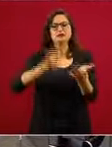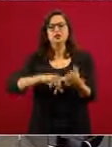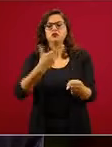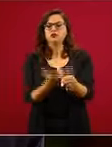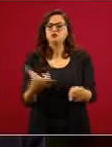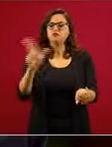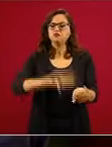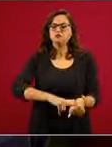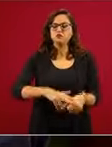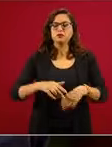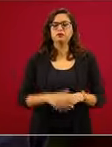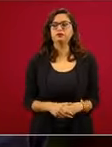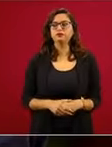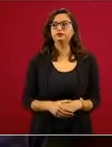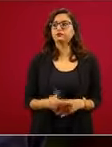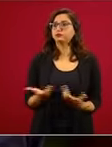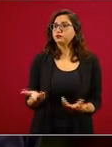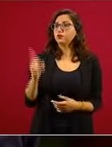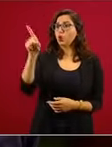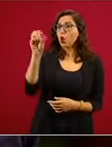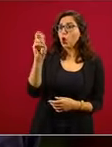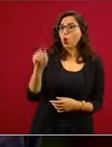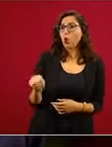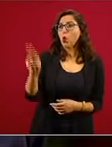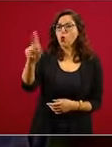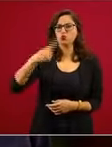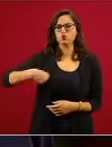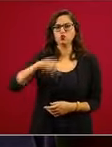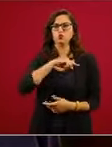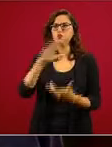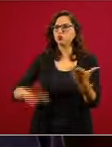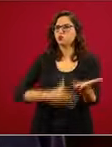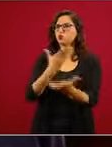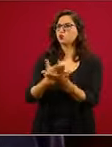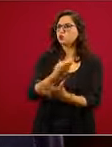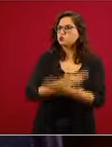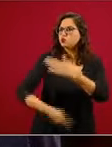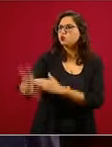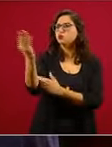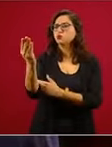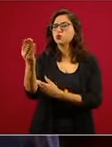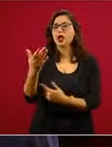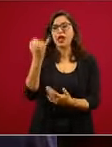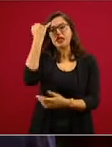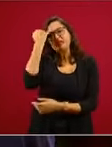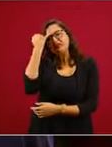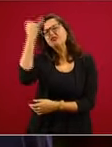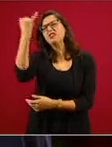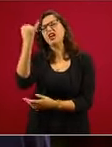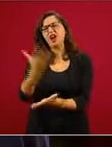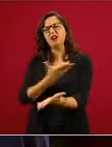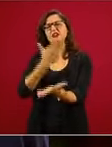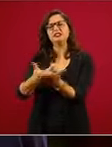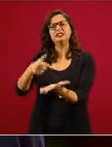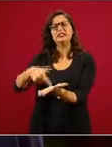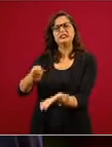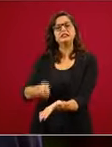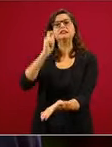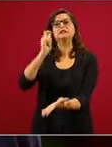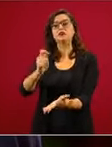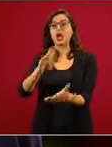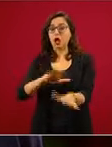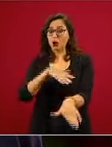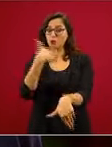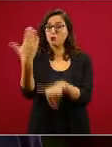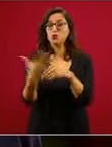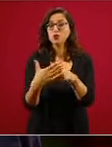Propusimos ante la ONU y se aprobó casi por unanimidad una iniciativa para que los medicamentos y las